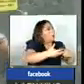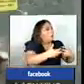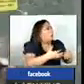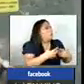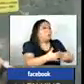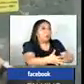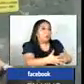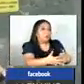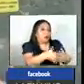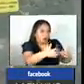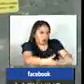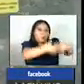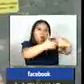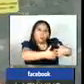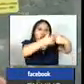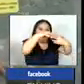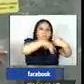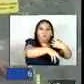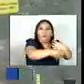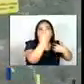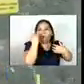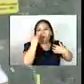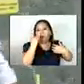físico, trabajar en la producción y no